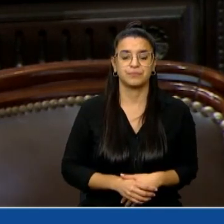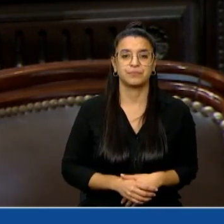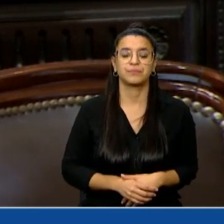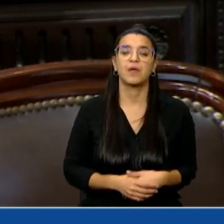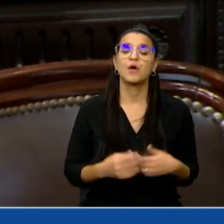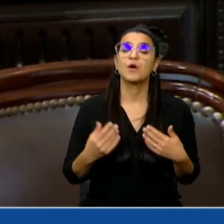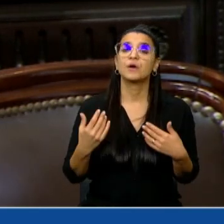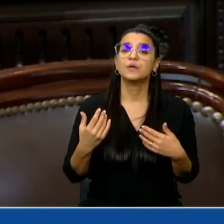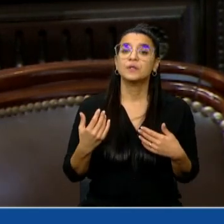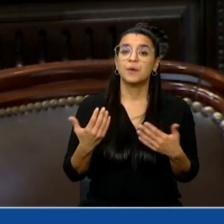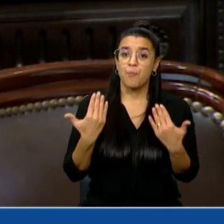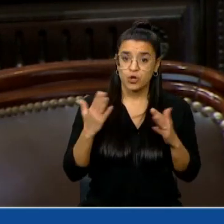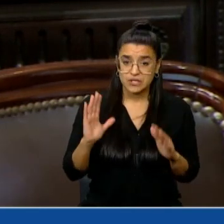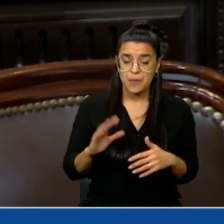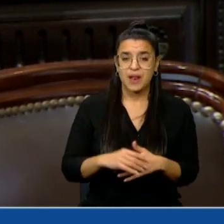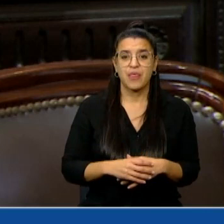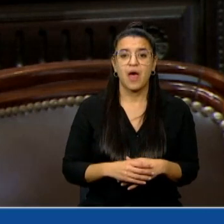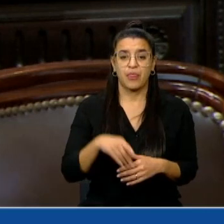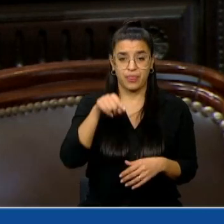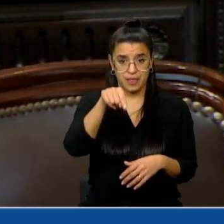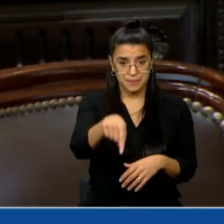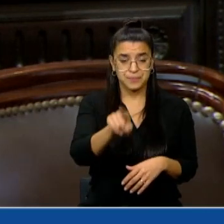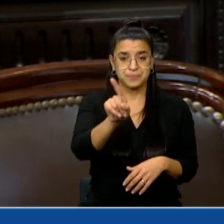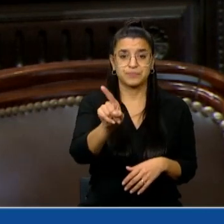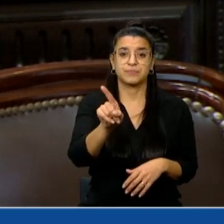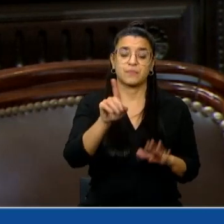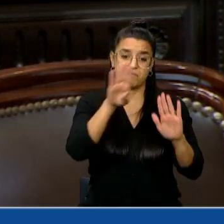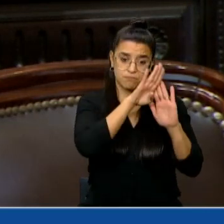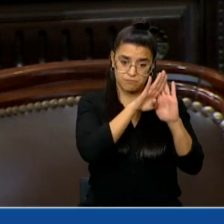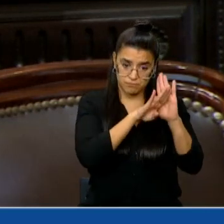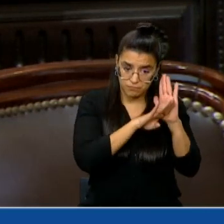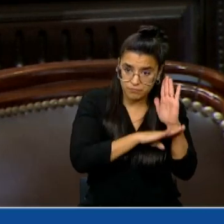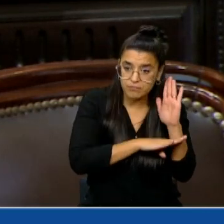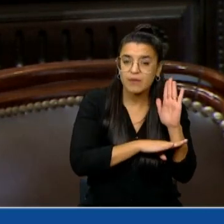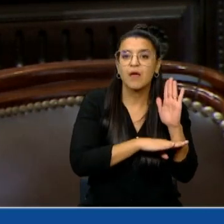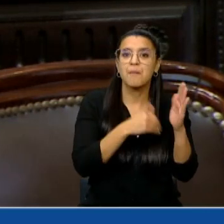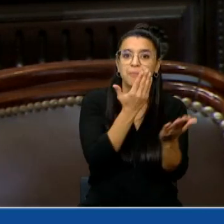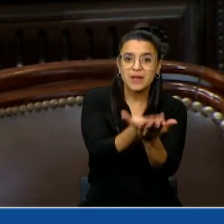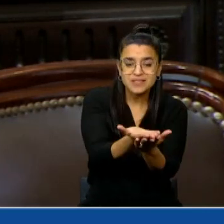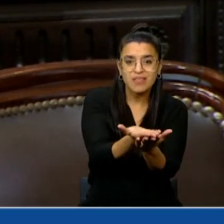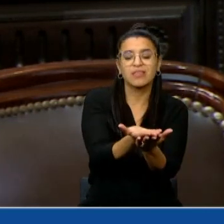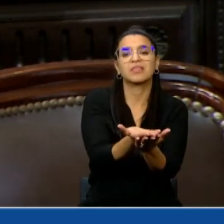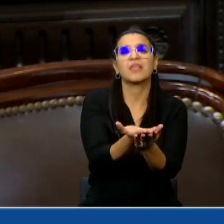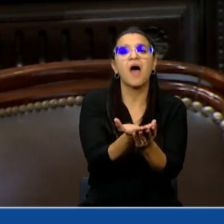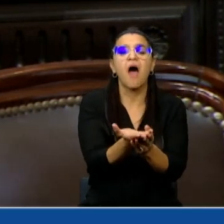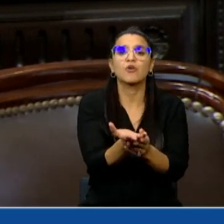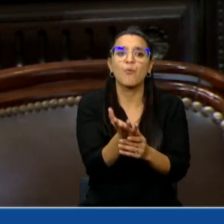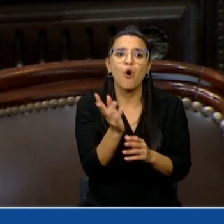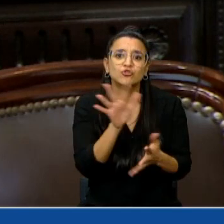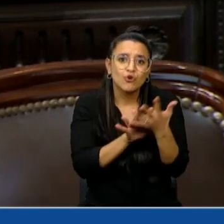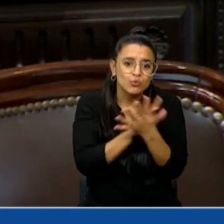la posibilidad de presentar este articulado y buscar una